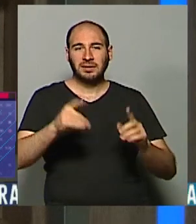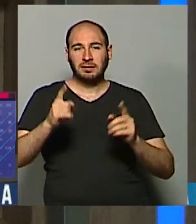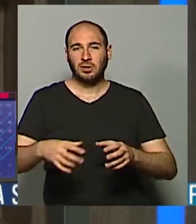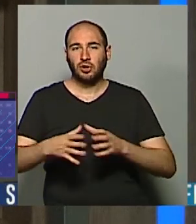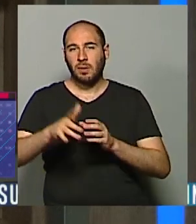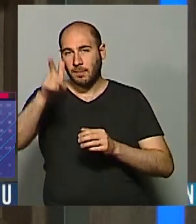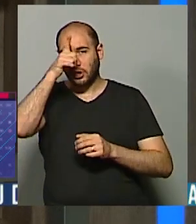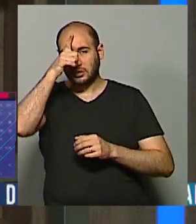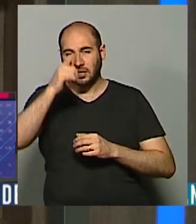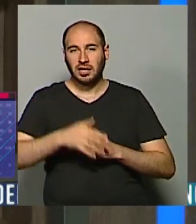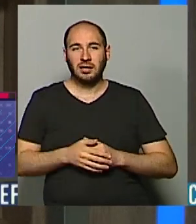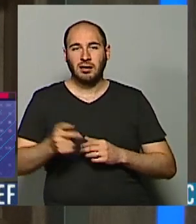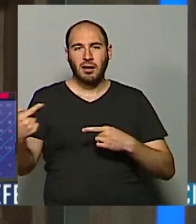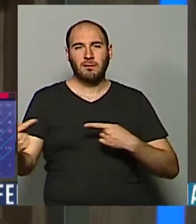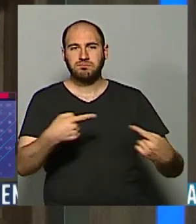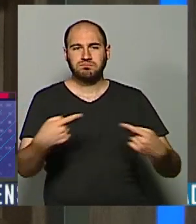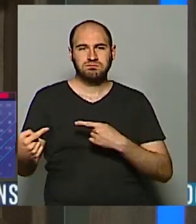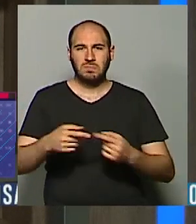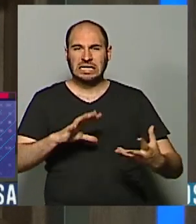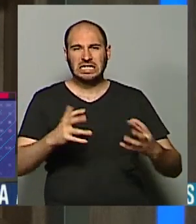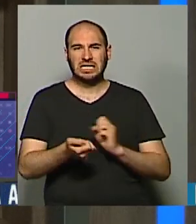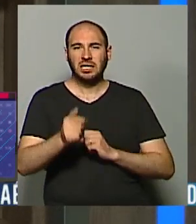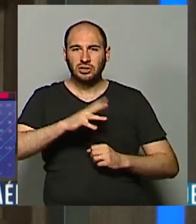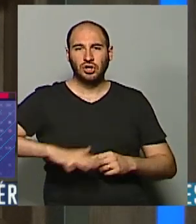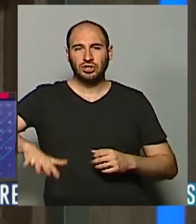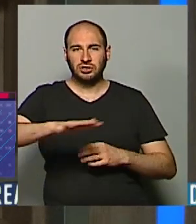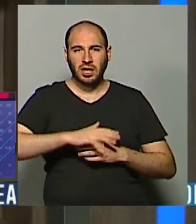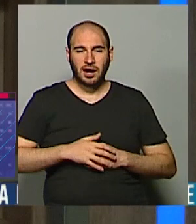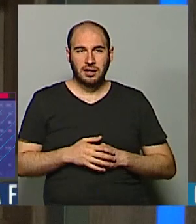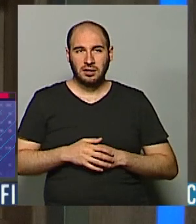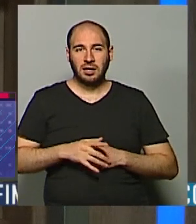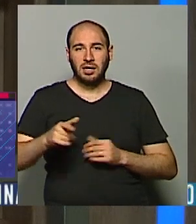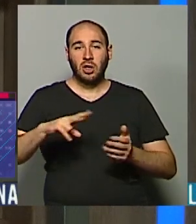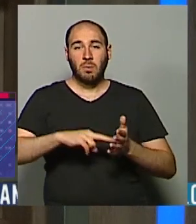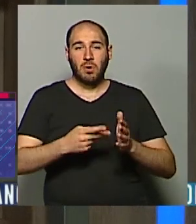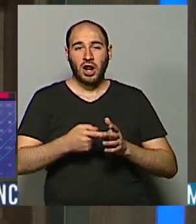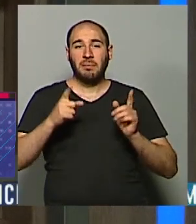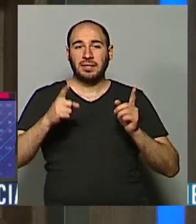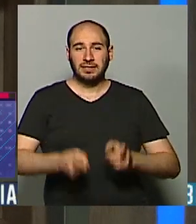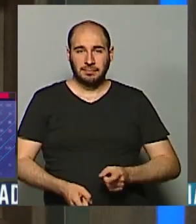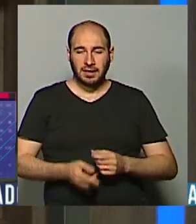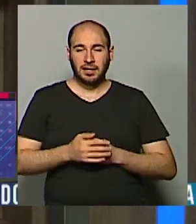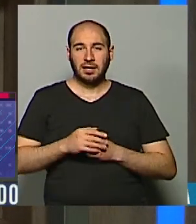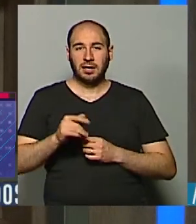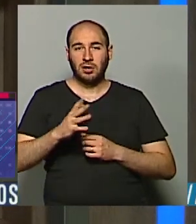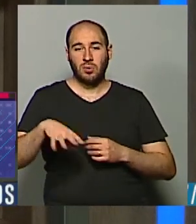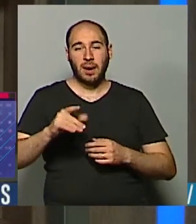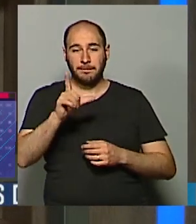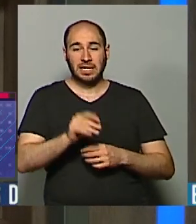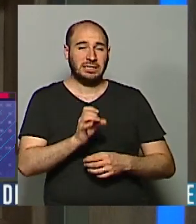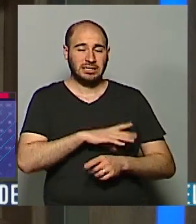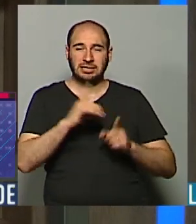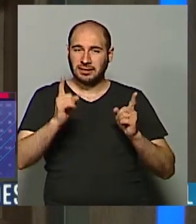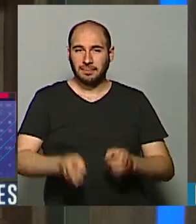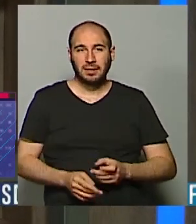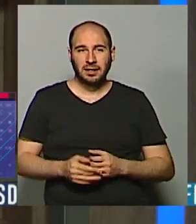de la policía en los enfrentamientos y en la crisis social en que estalla. Y esto es un problema que, bueno, también surge en el país vecino de Chile,